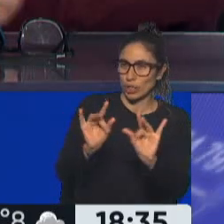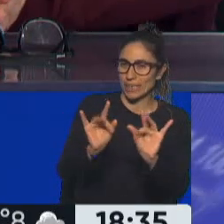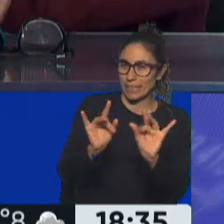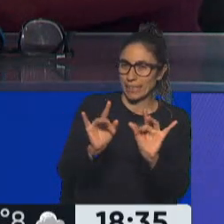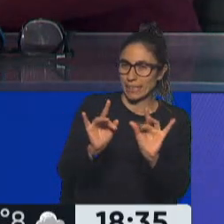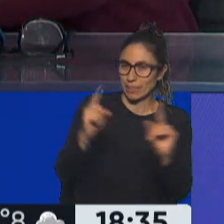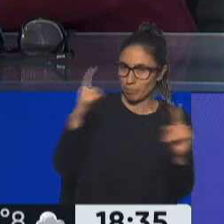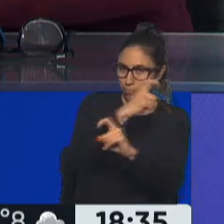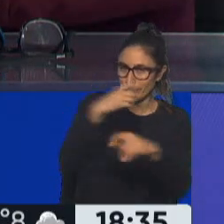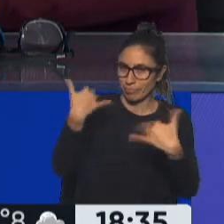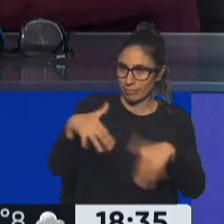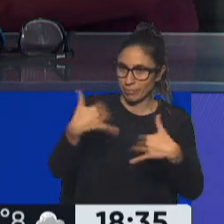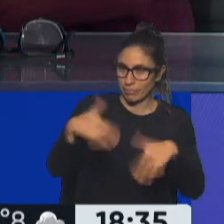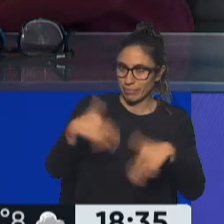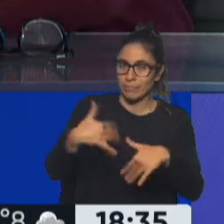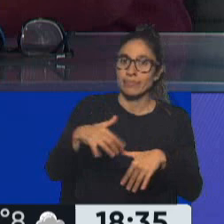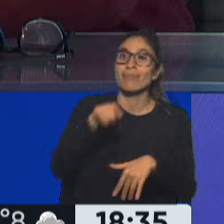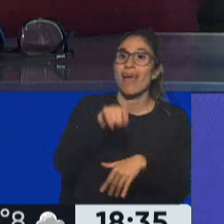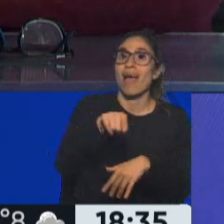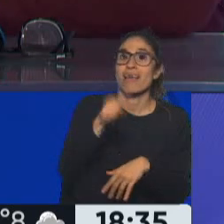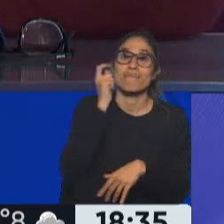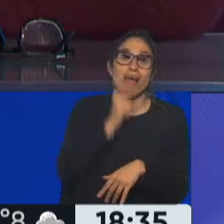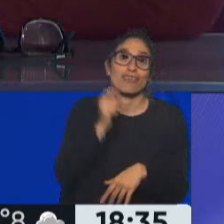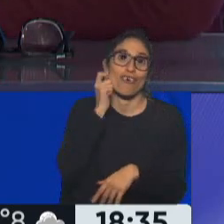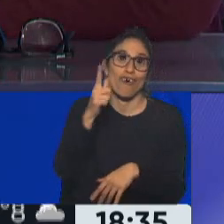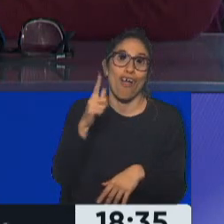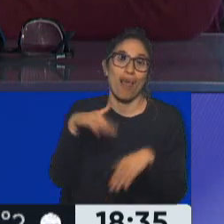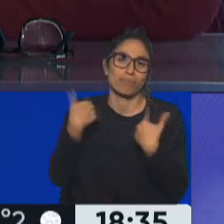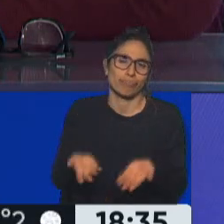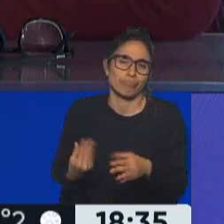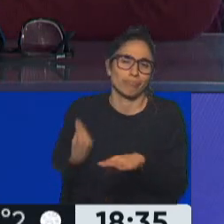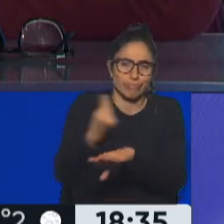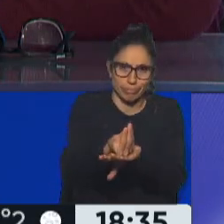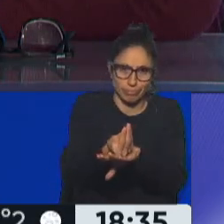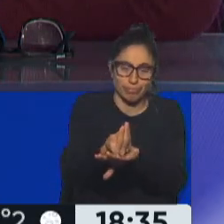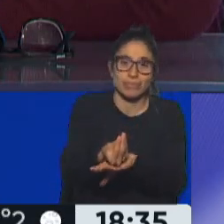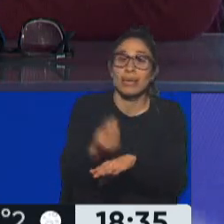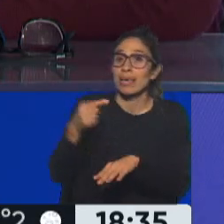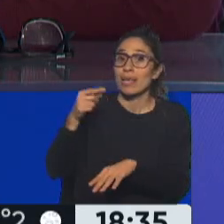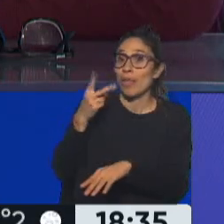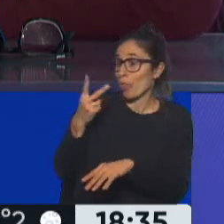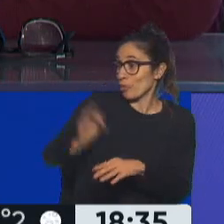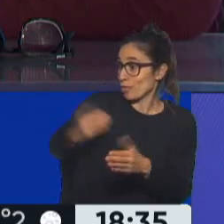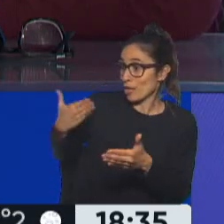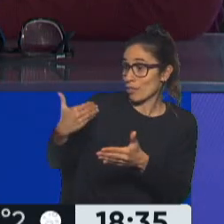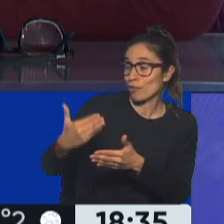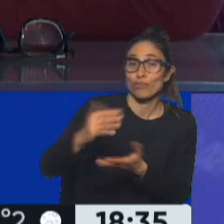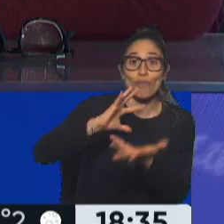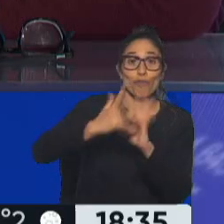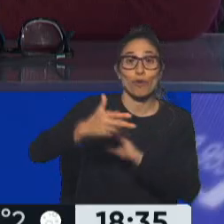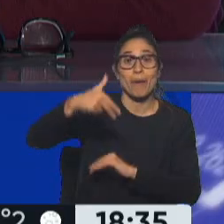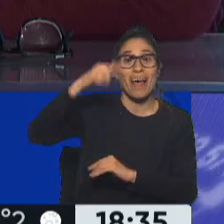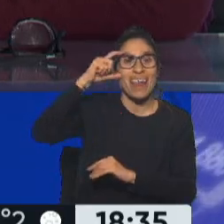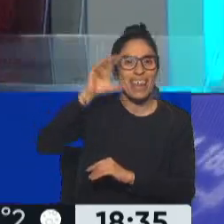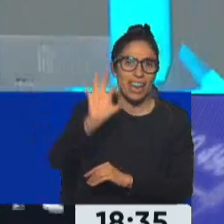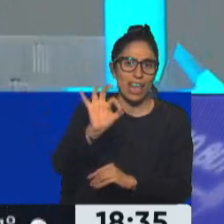digo, sobre todo porque Macron en estos 2 años realizó una serie de contrarreformas de carácter neoliberal muy fuertes, sobre